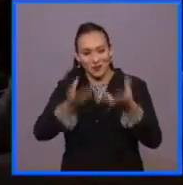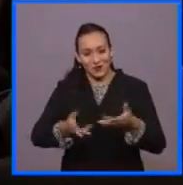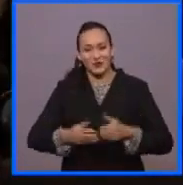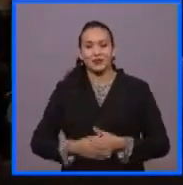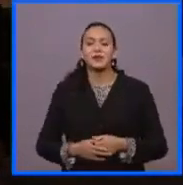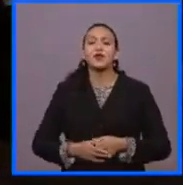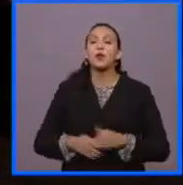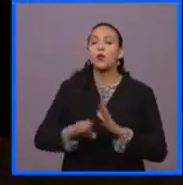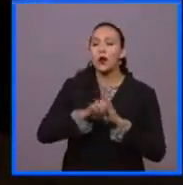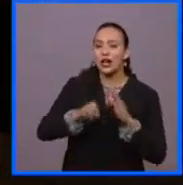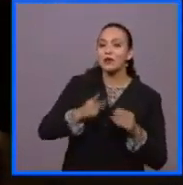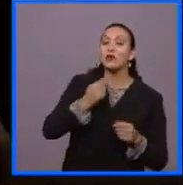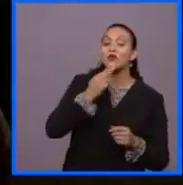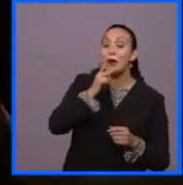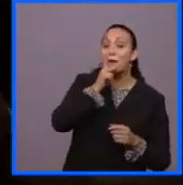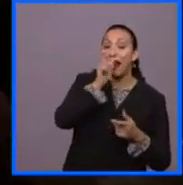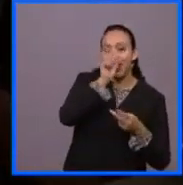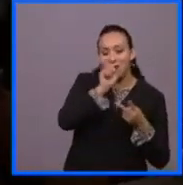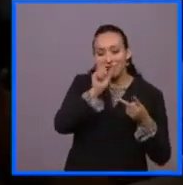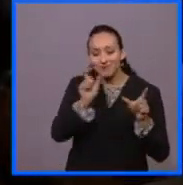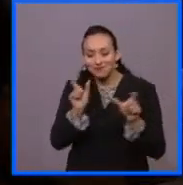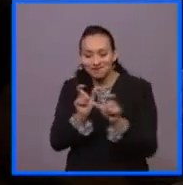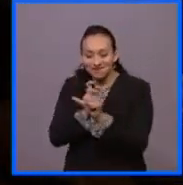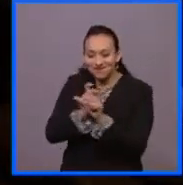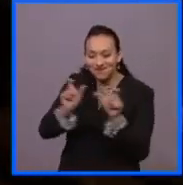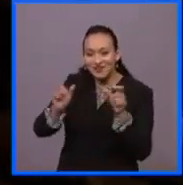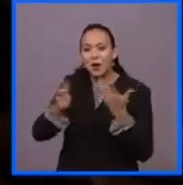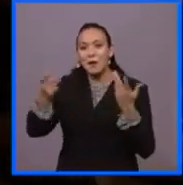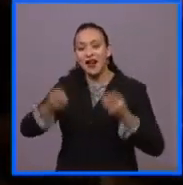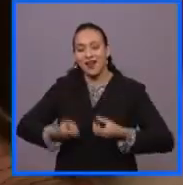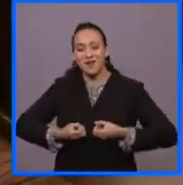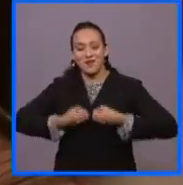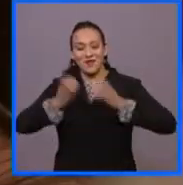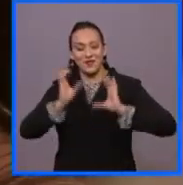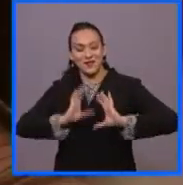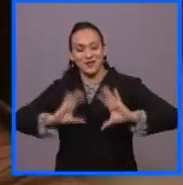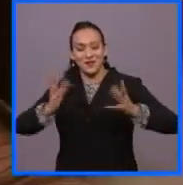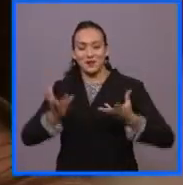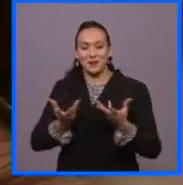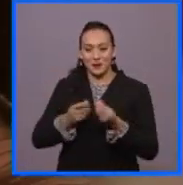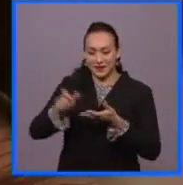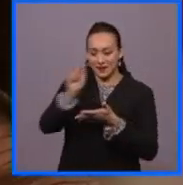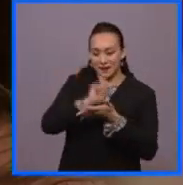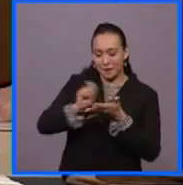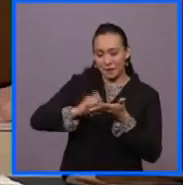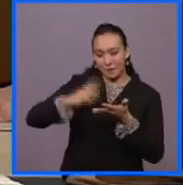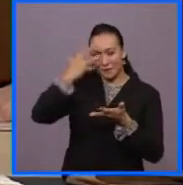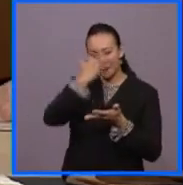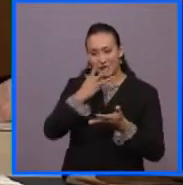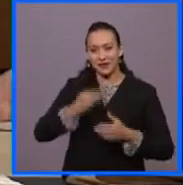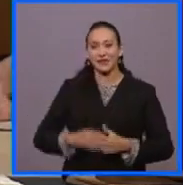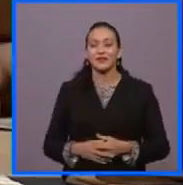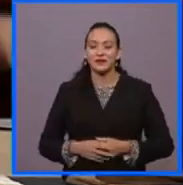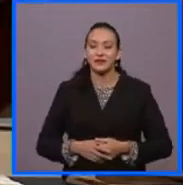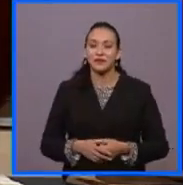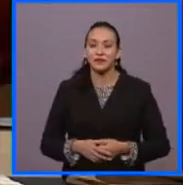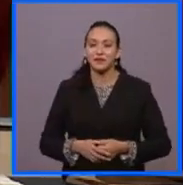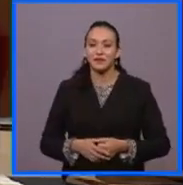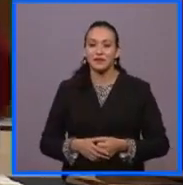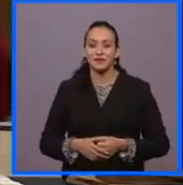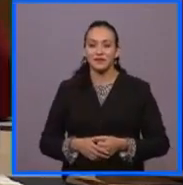de combinación de las palabras da pie a una significación absoluta y renovación del lenguaje. O sea,